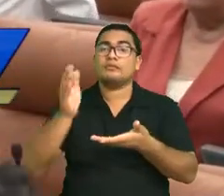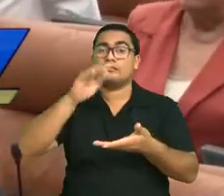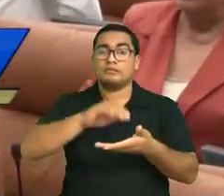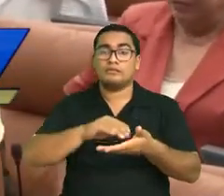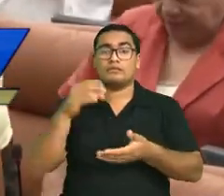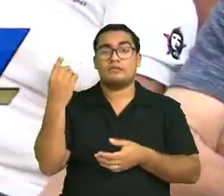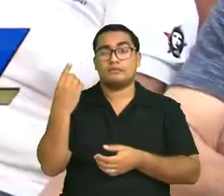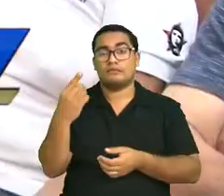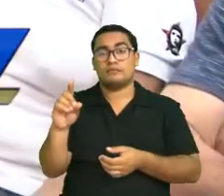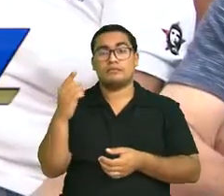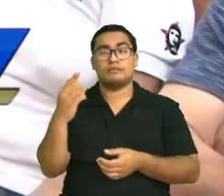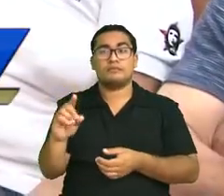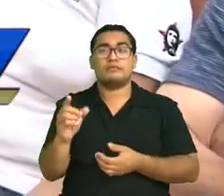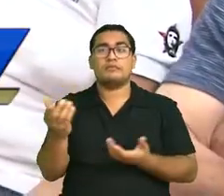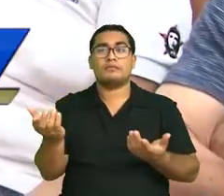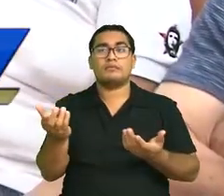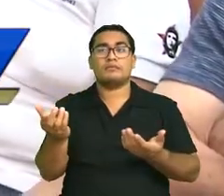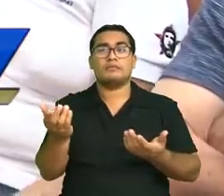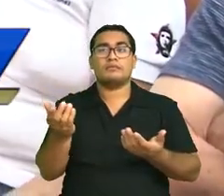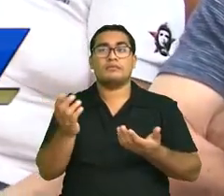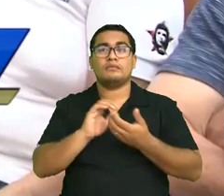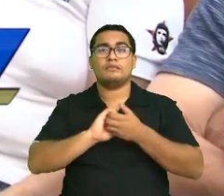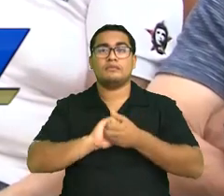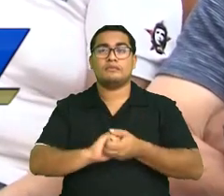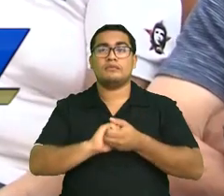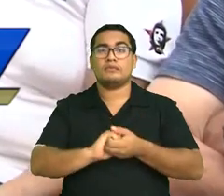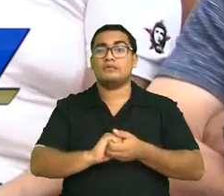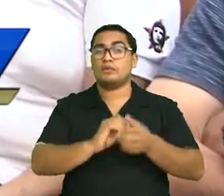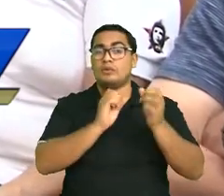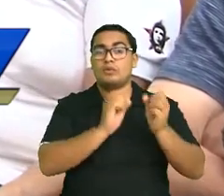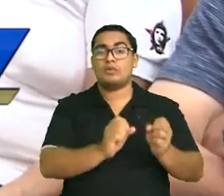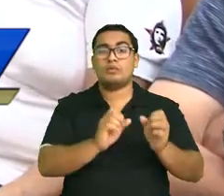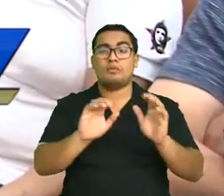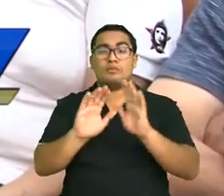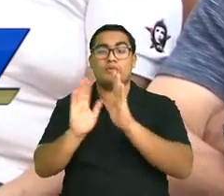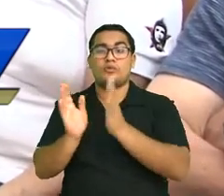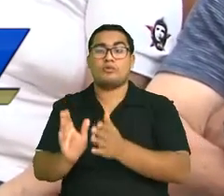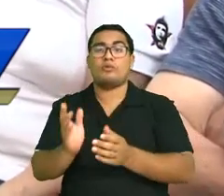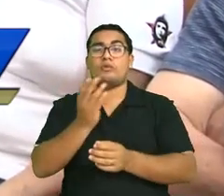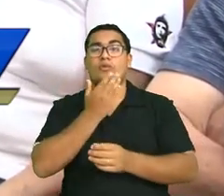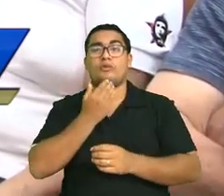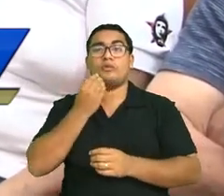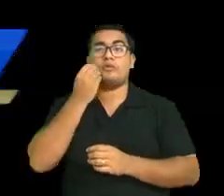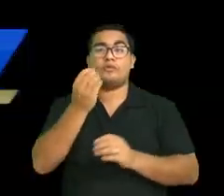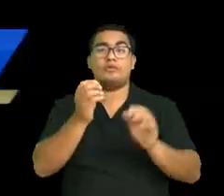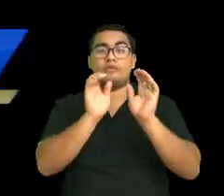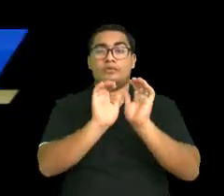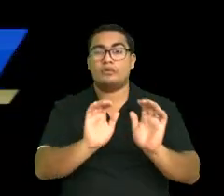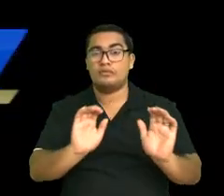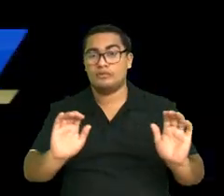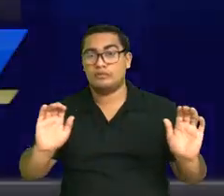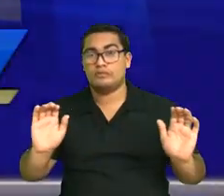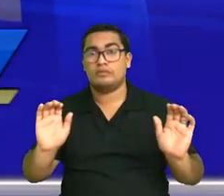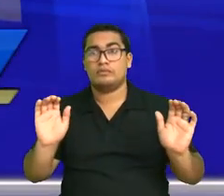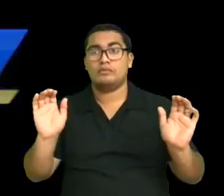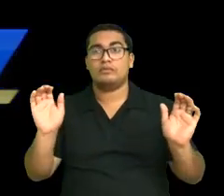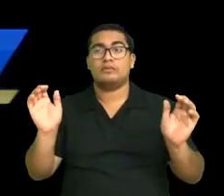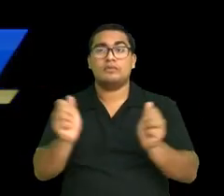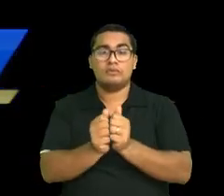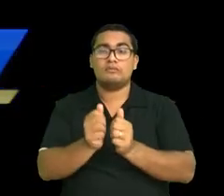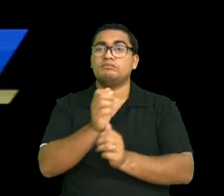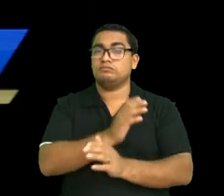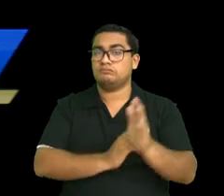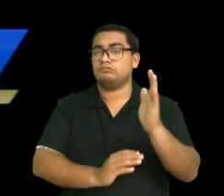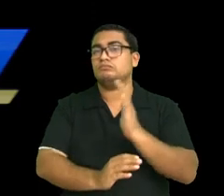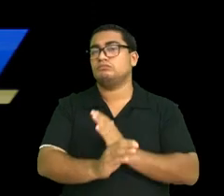también nuestros compañeros, nuestros jóvenes, nuestros niños, pues, a lo largo de todo este tiempo